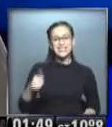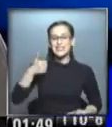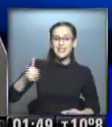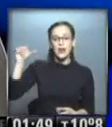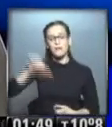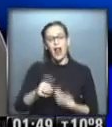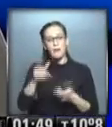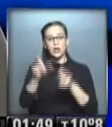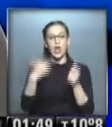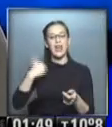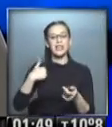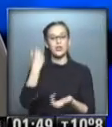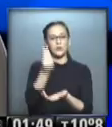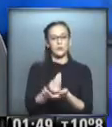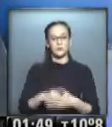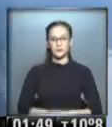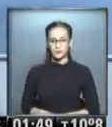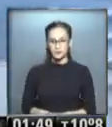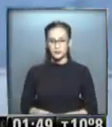argentinos que se están presentando en el US Open.